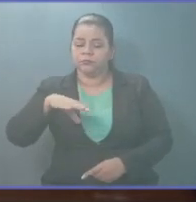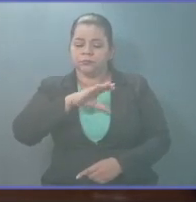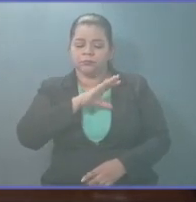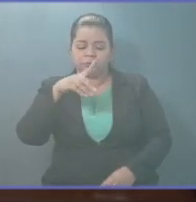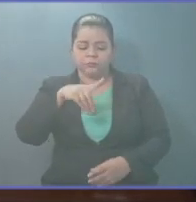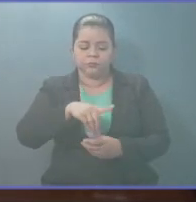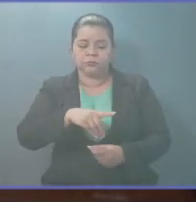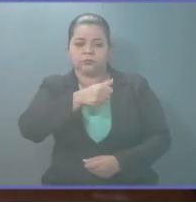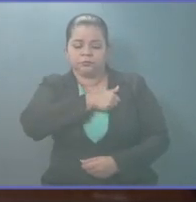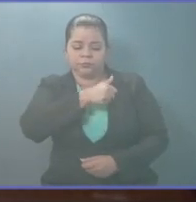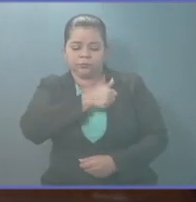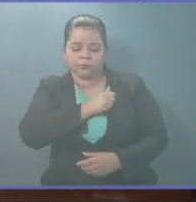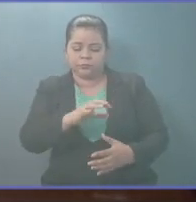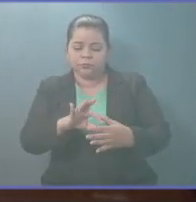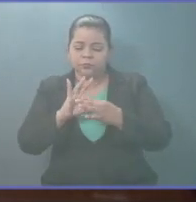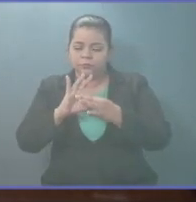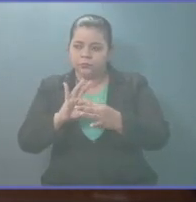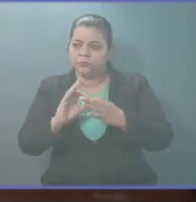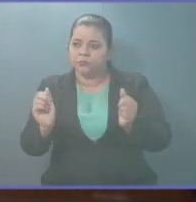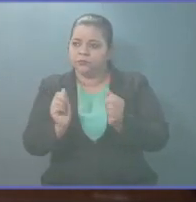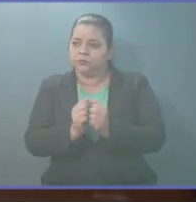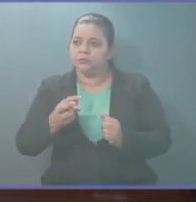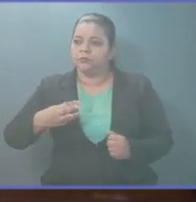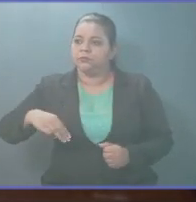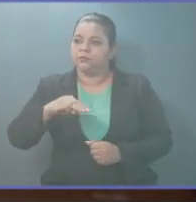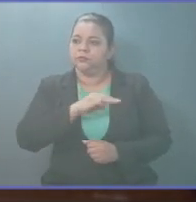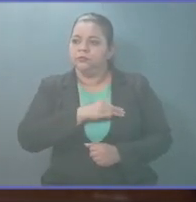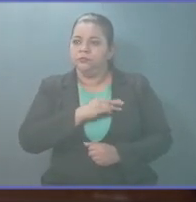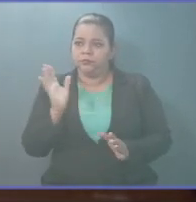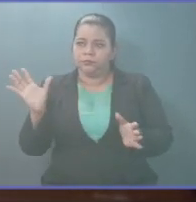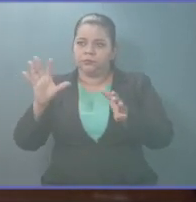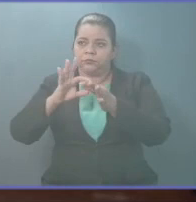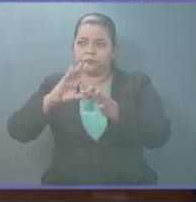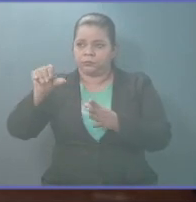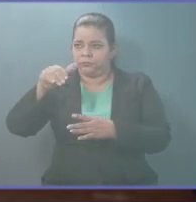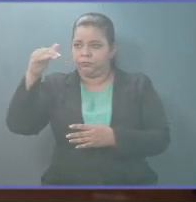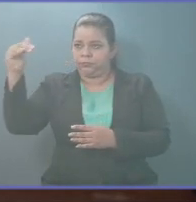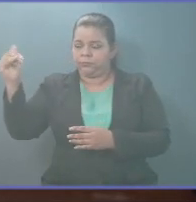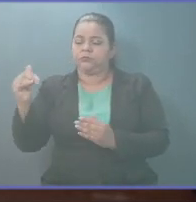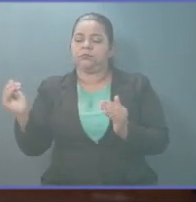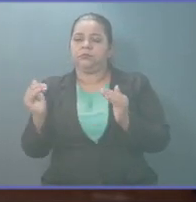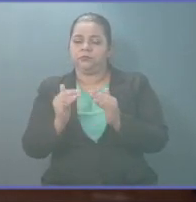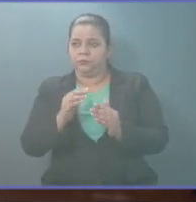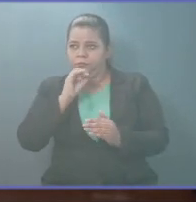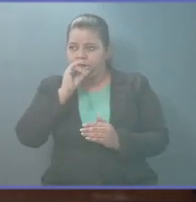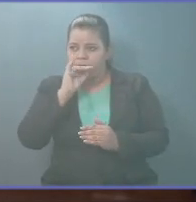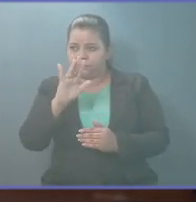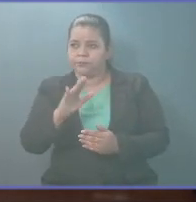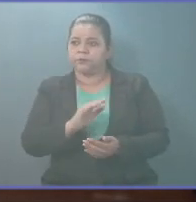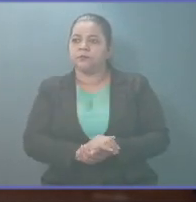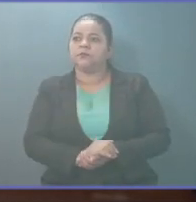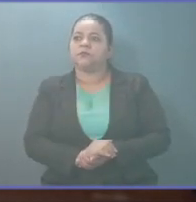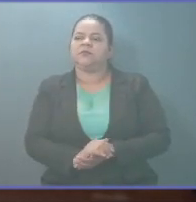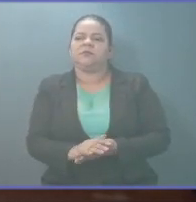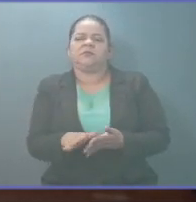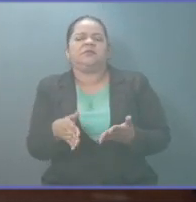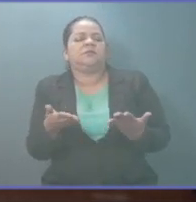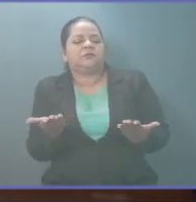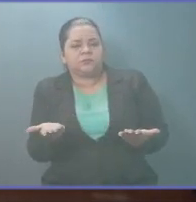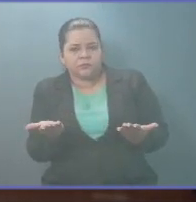coordinará con el Ministerio de Relaciones Exteriores y está ampliando qué es lo que va a